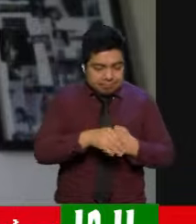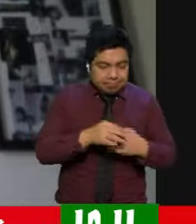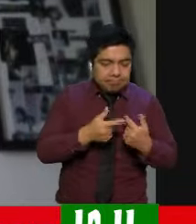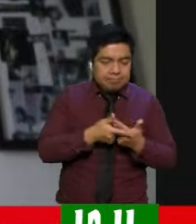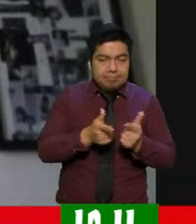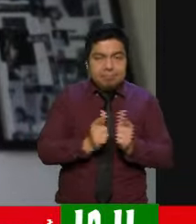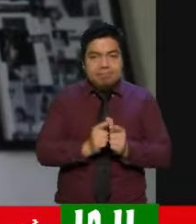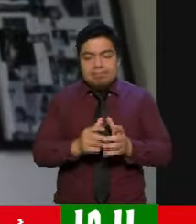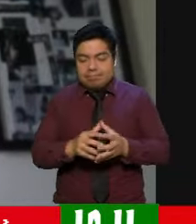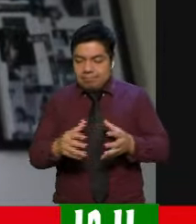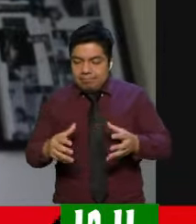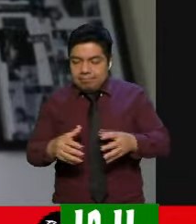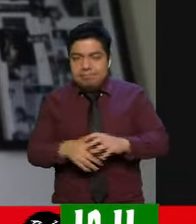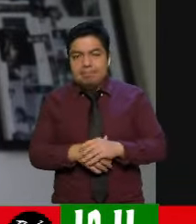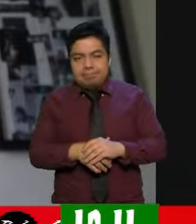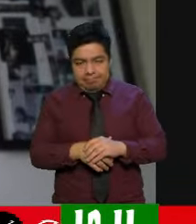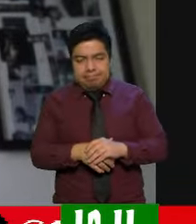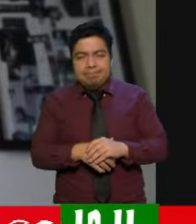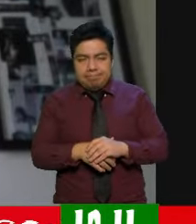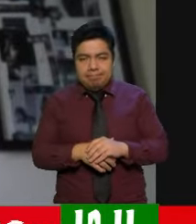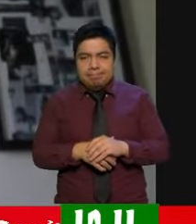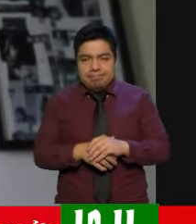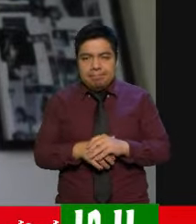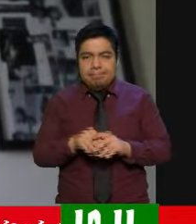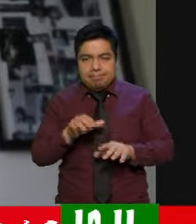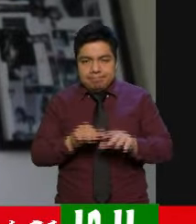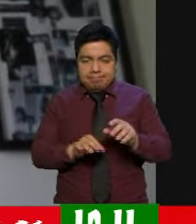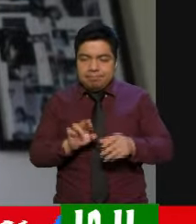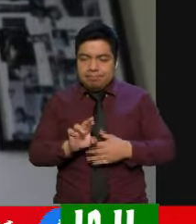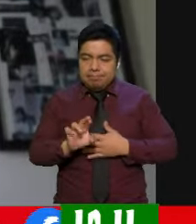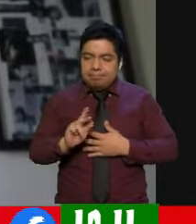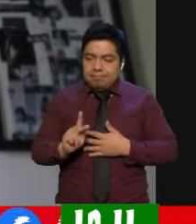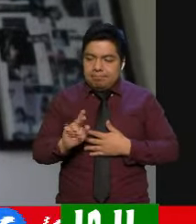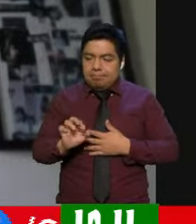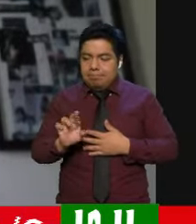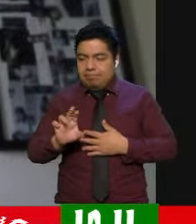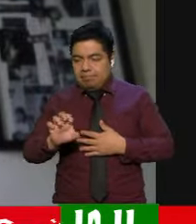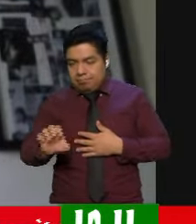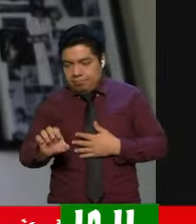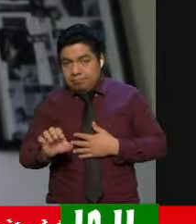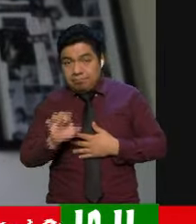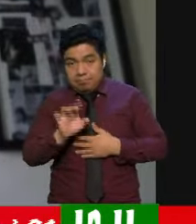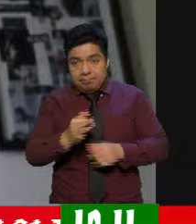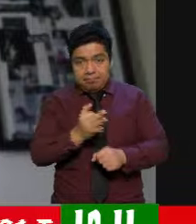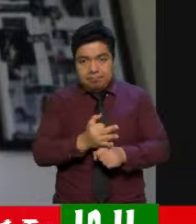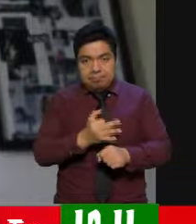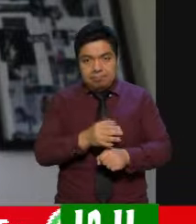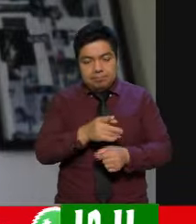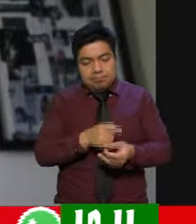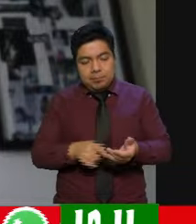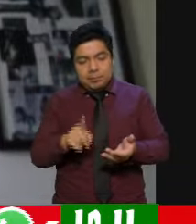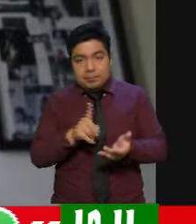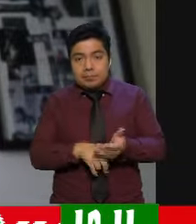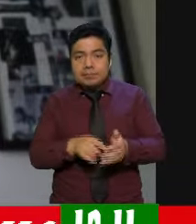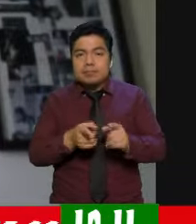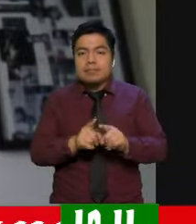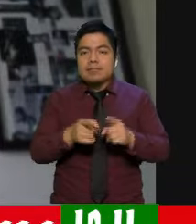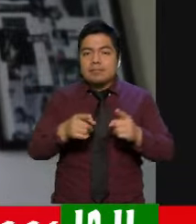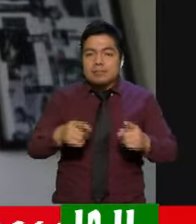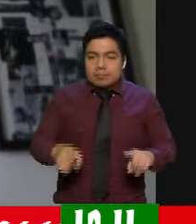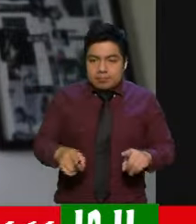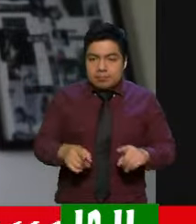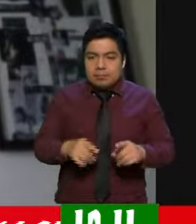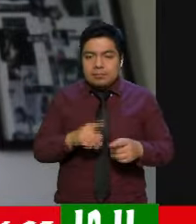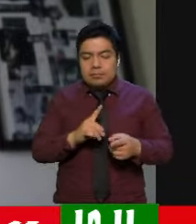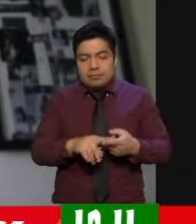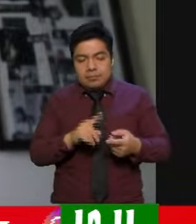bandota. Encontró como que naturalmente en los rupestres un espacio en el cual desarrollarse, aunque pues como ya contamos,